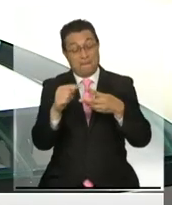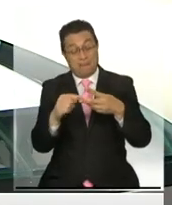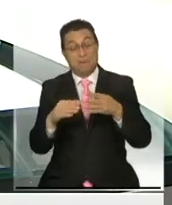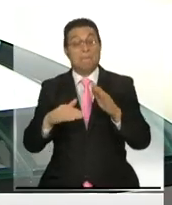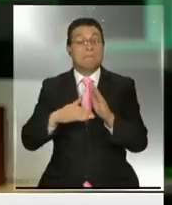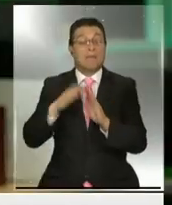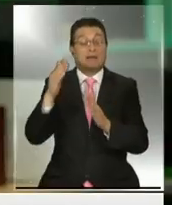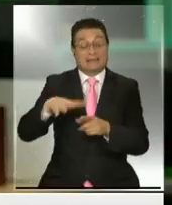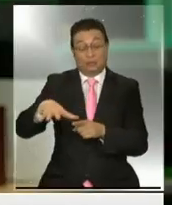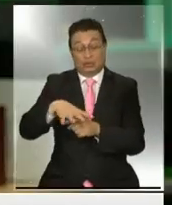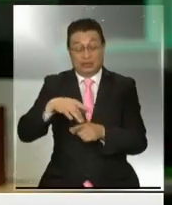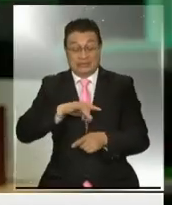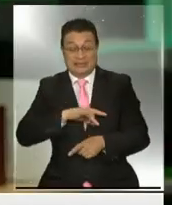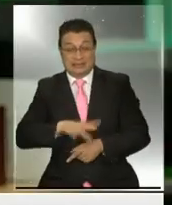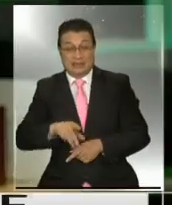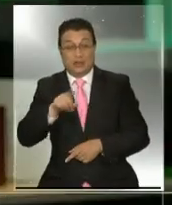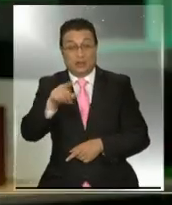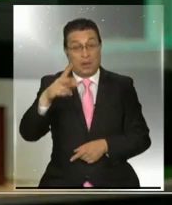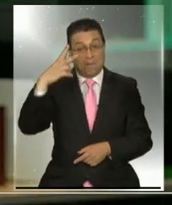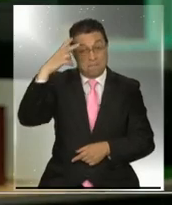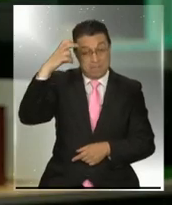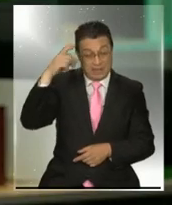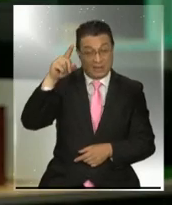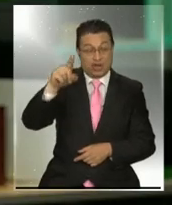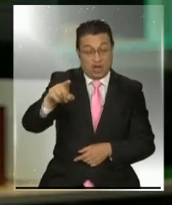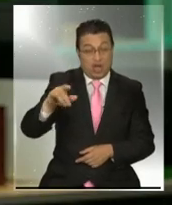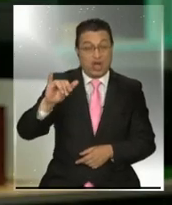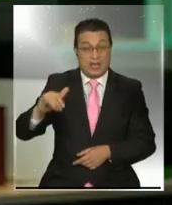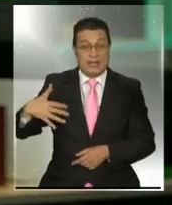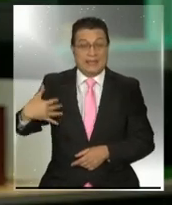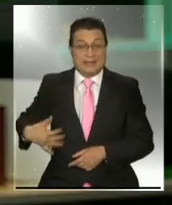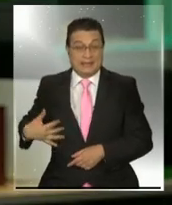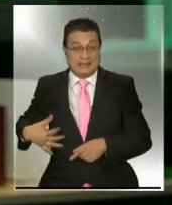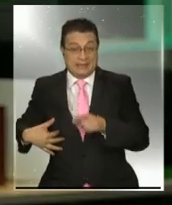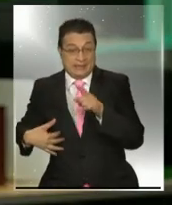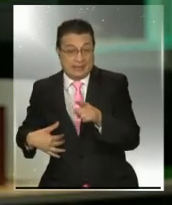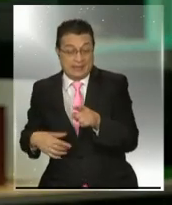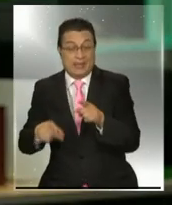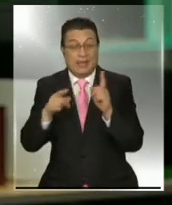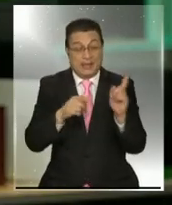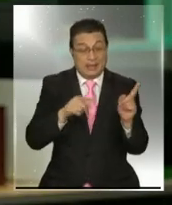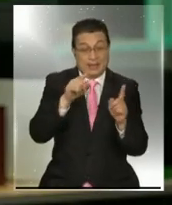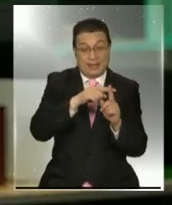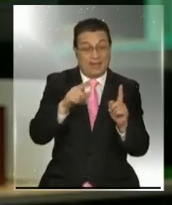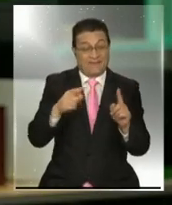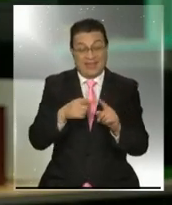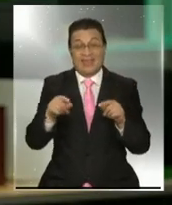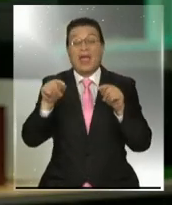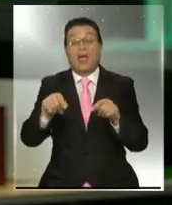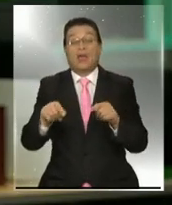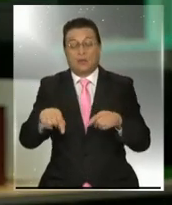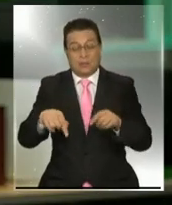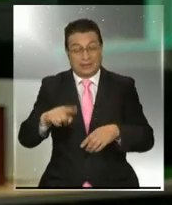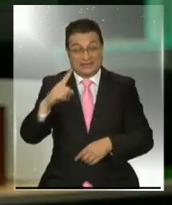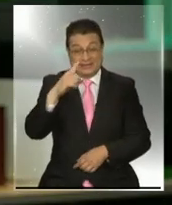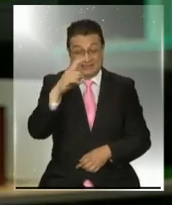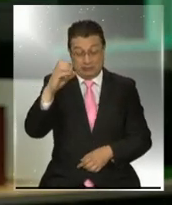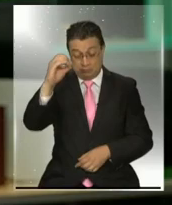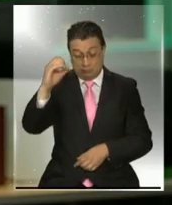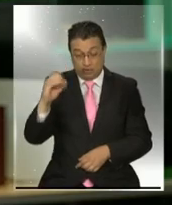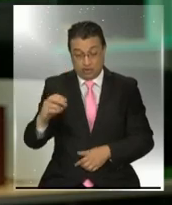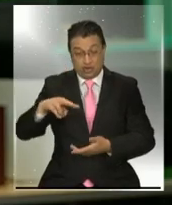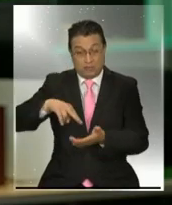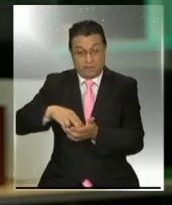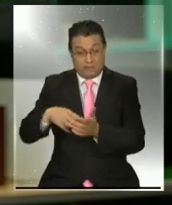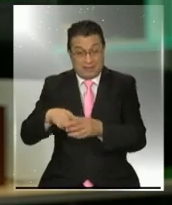entre la situación de chile y los ejemplos que usted da de tango tequila es que acá el grueso por no decir que el 100% de la